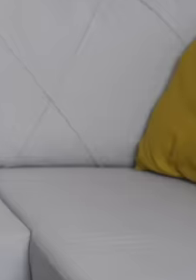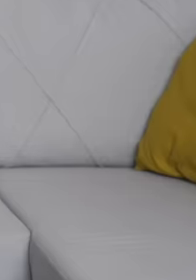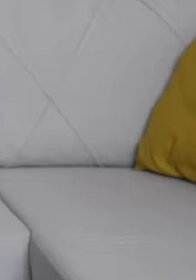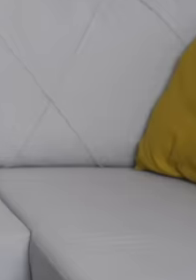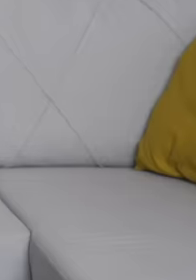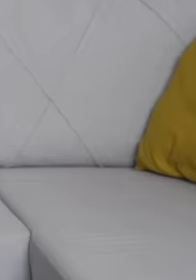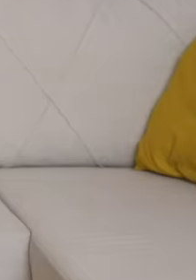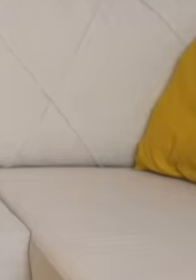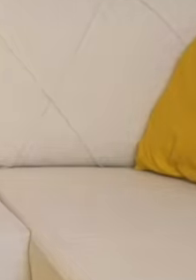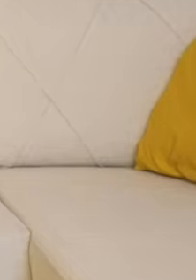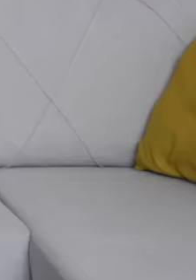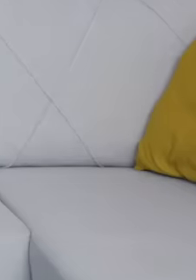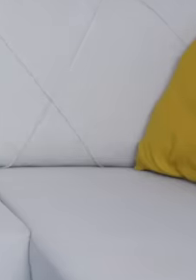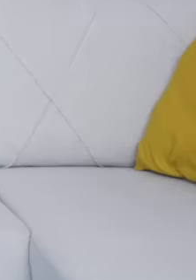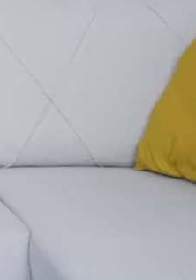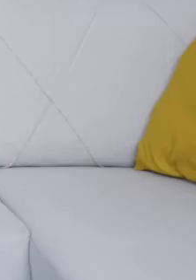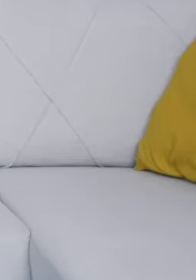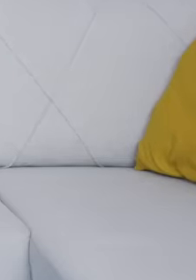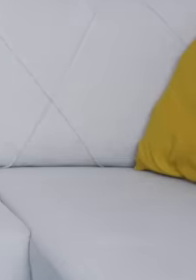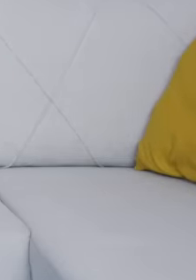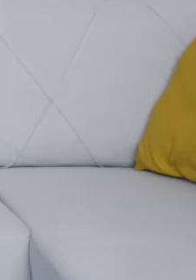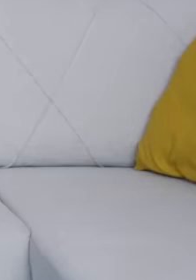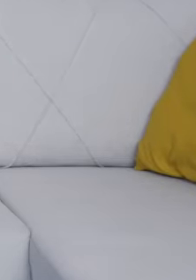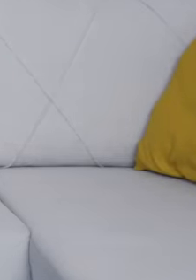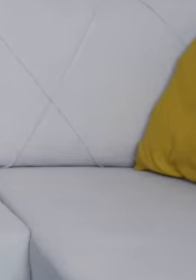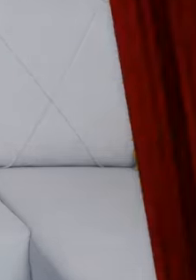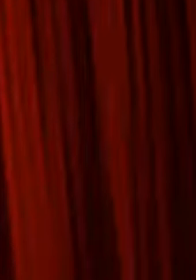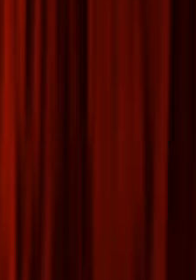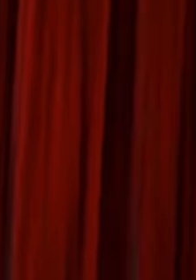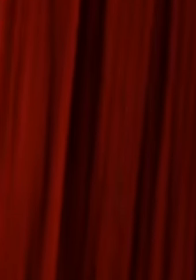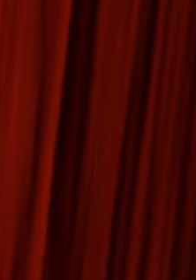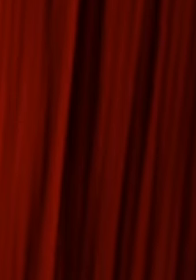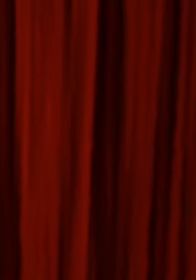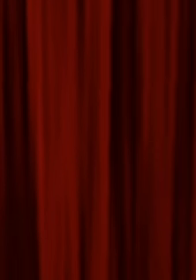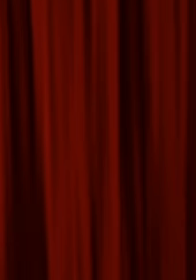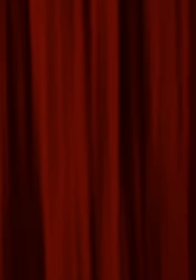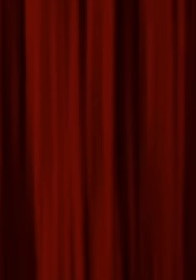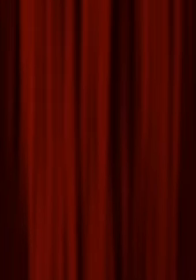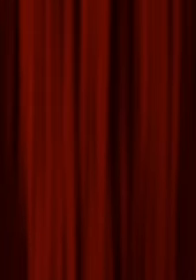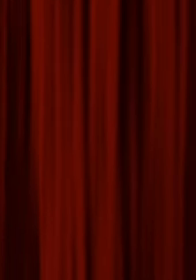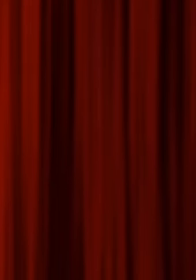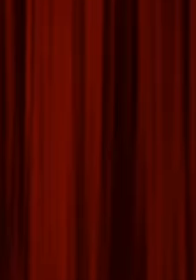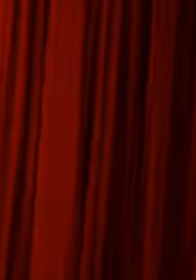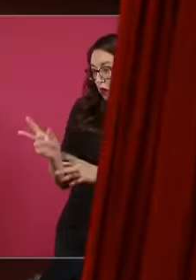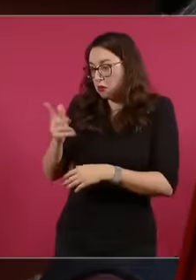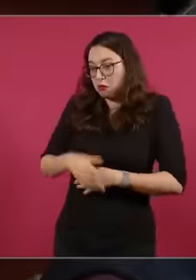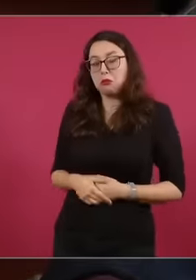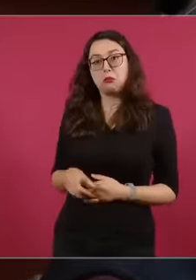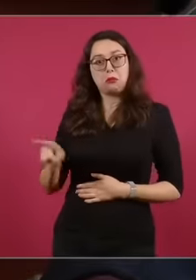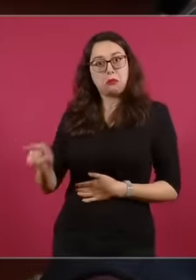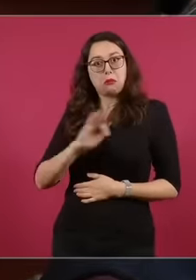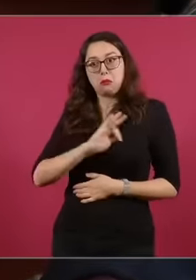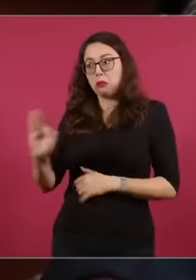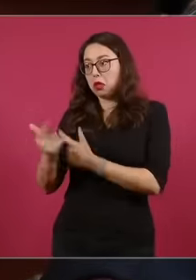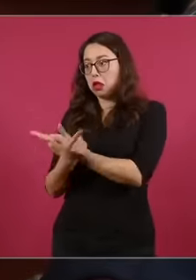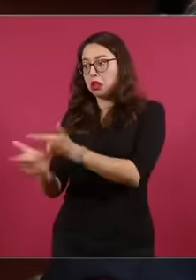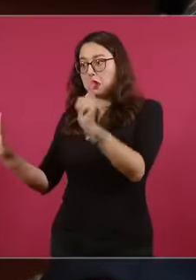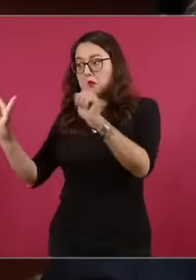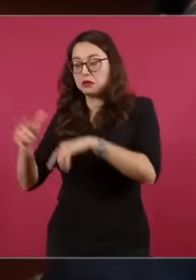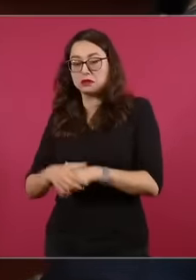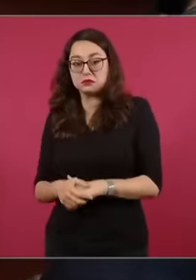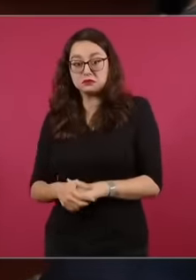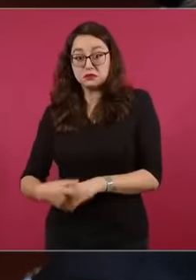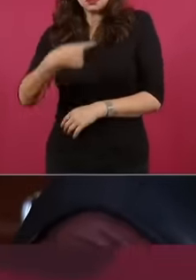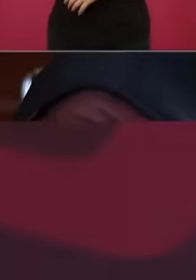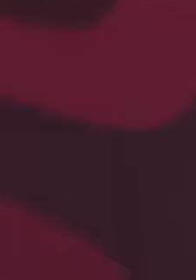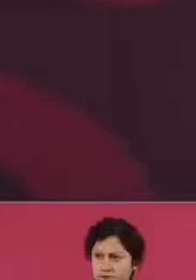que cuestionan. Bueno, pero no perdamos más tiempo, pase breve. La próxima pregunta. Ahora sí se pasó de lanza